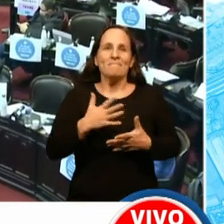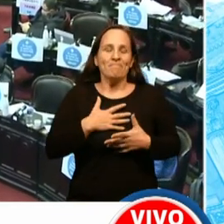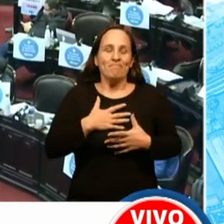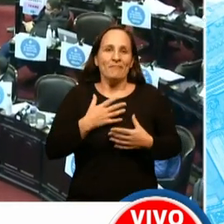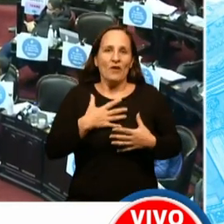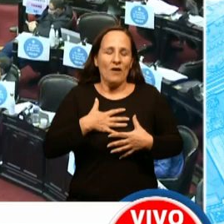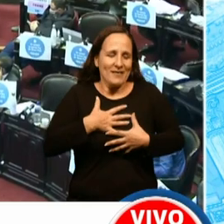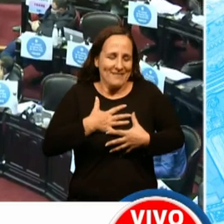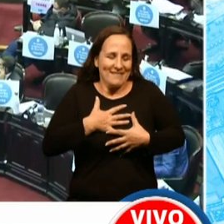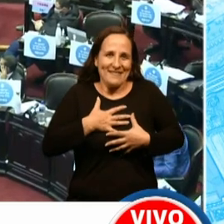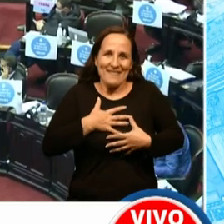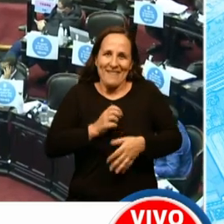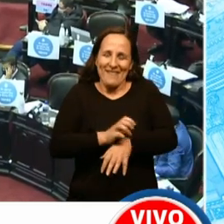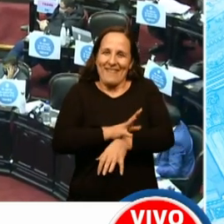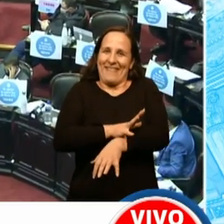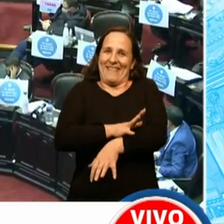moverme